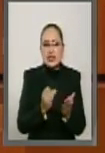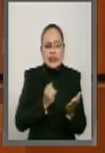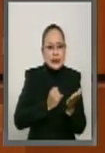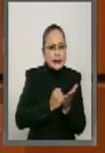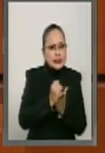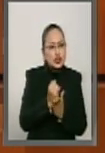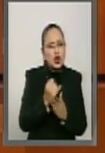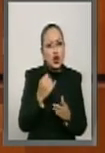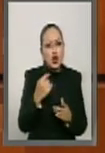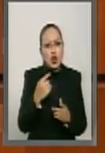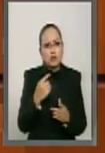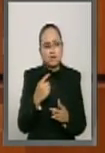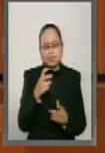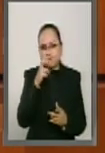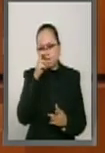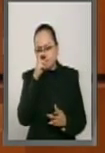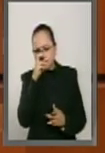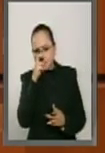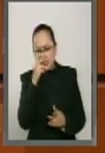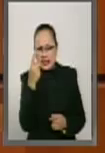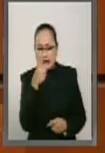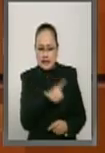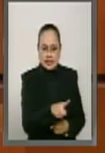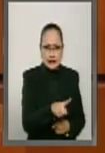decisión arbitraria o